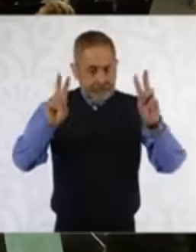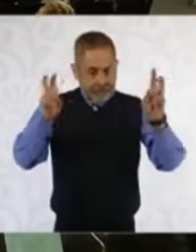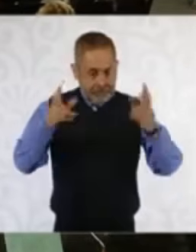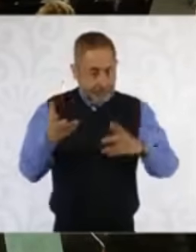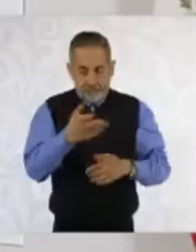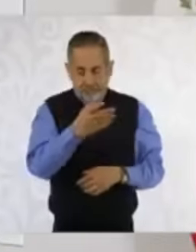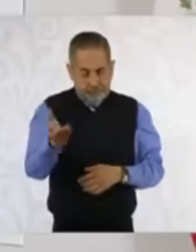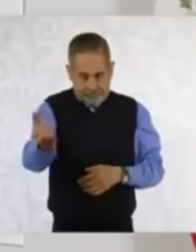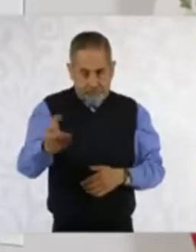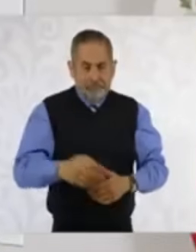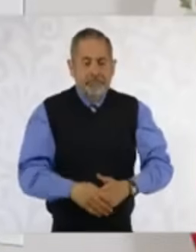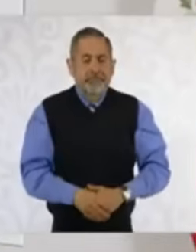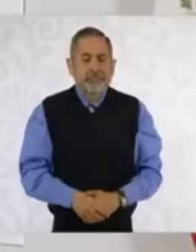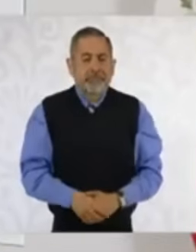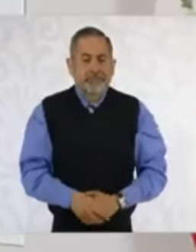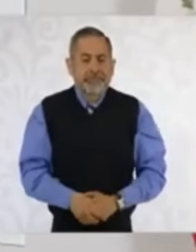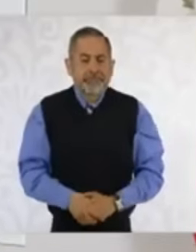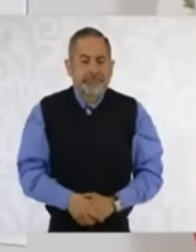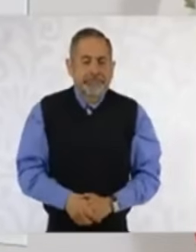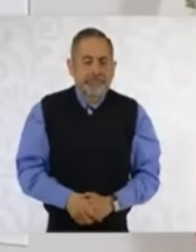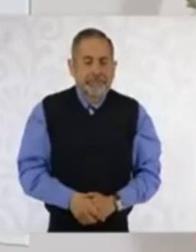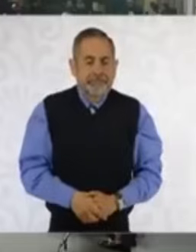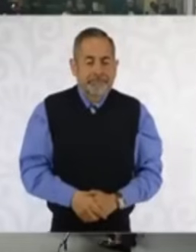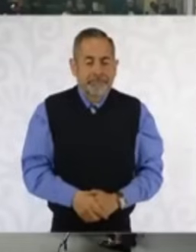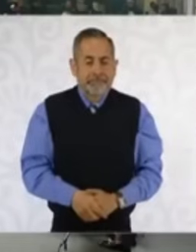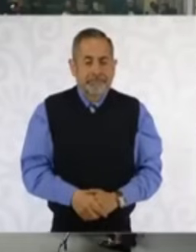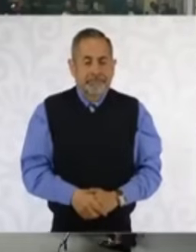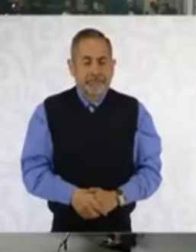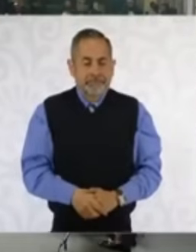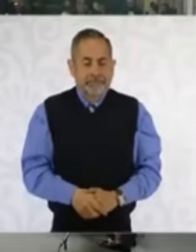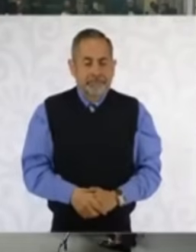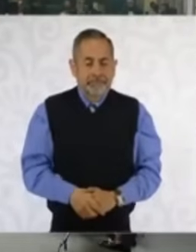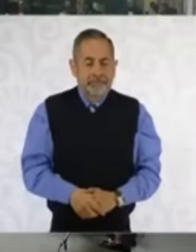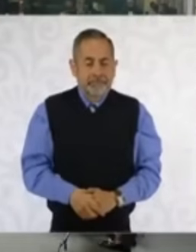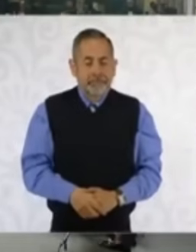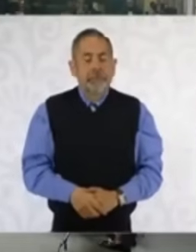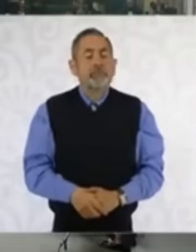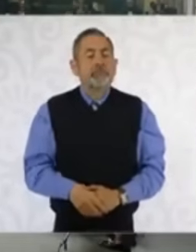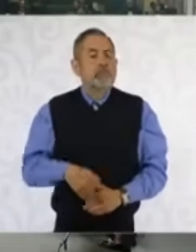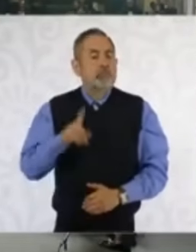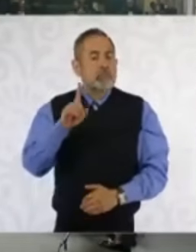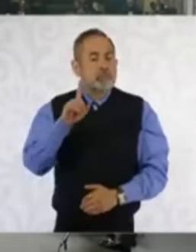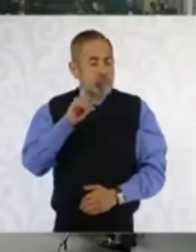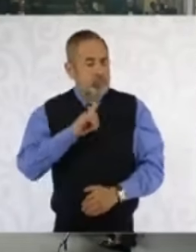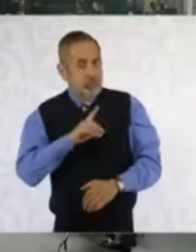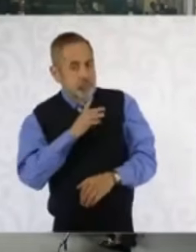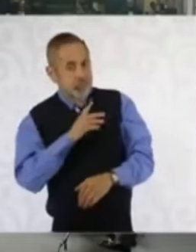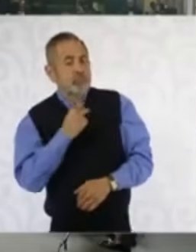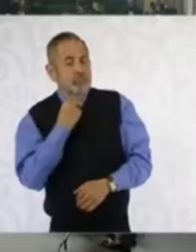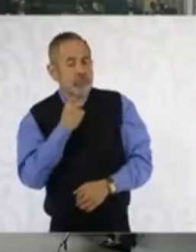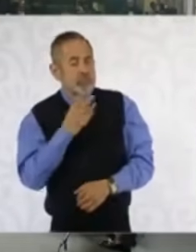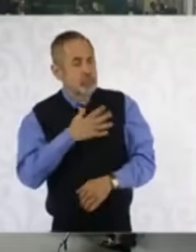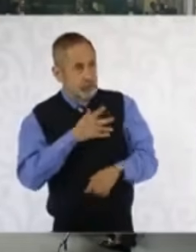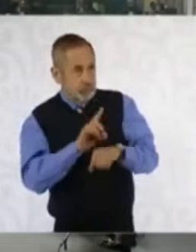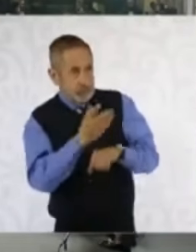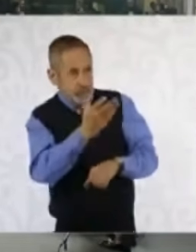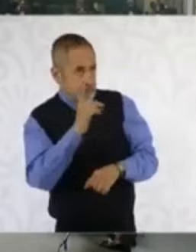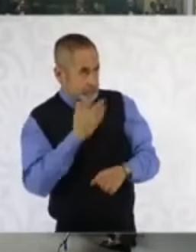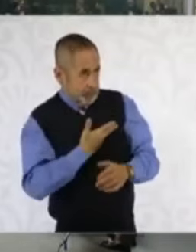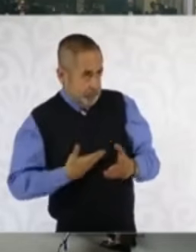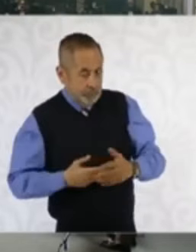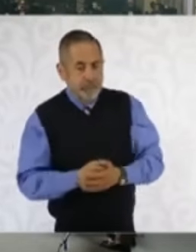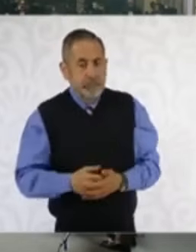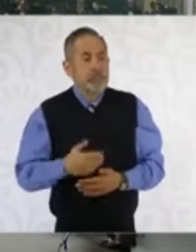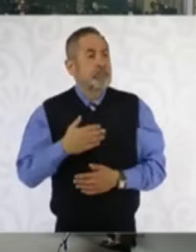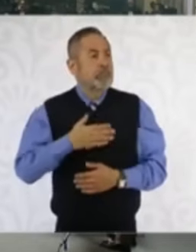se creó en tiempos del expresidente Andrés Manuel López Obrador para garantizar a los trabajadores el 100% de su salario. Todos ustedes que se pensionen ya